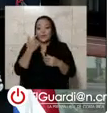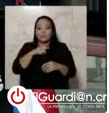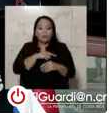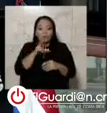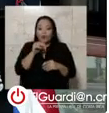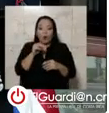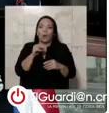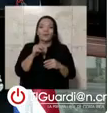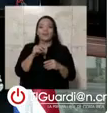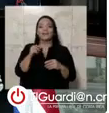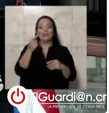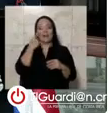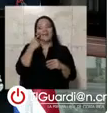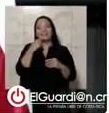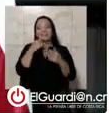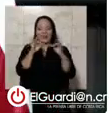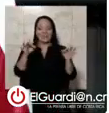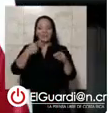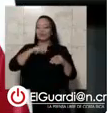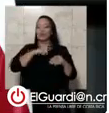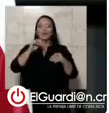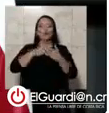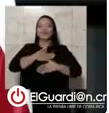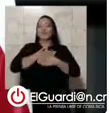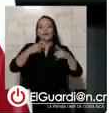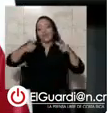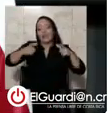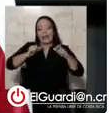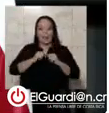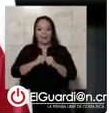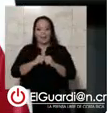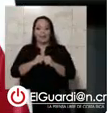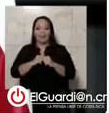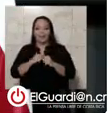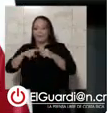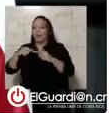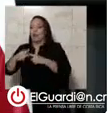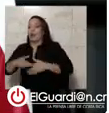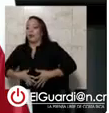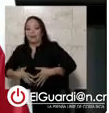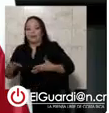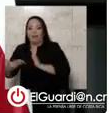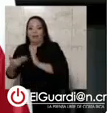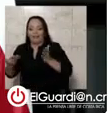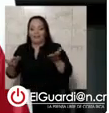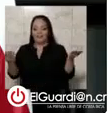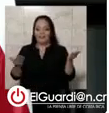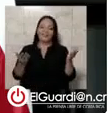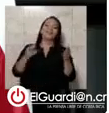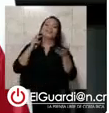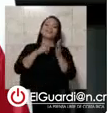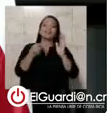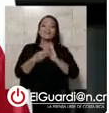aún así nos agarró el dolor de panza. ¿Qué quiero decir? Nos vuelven a poner en la lista negra y regalamos,